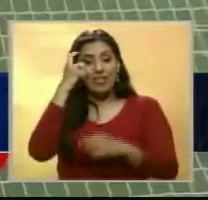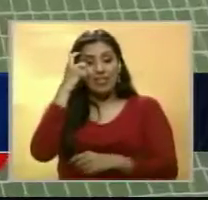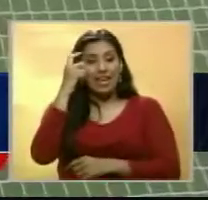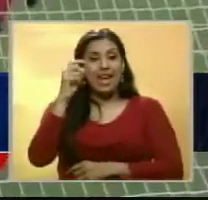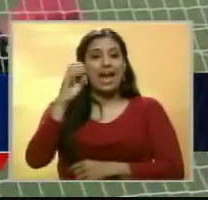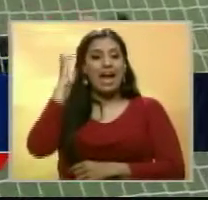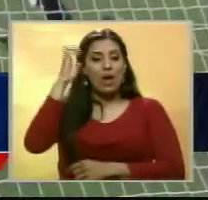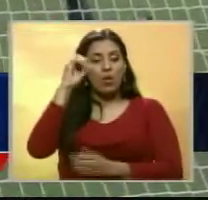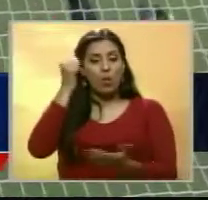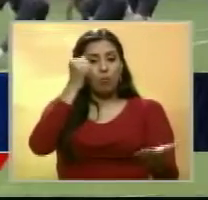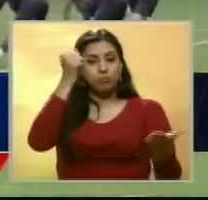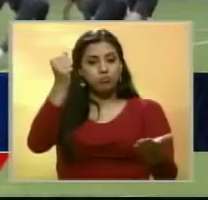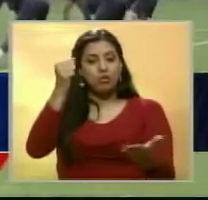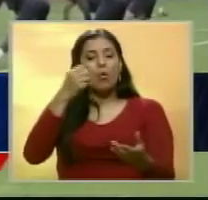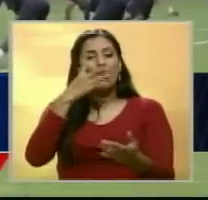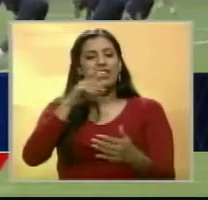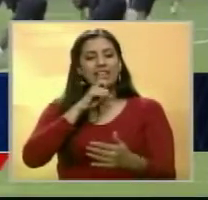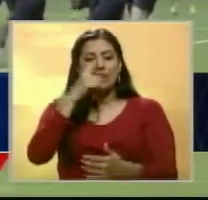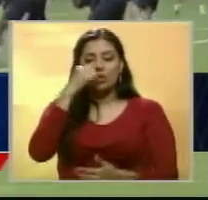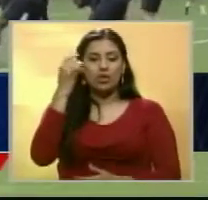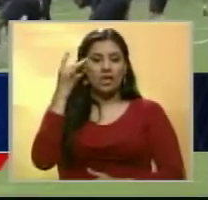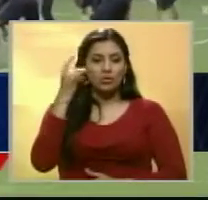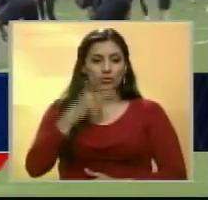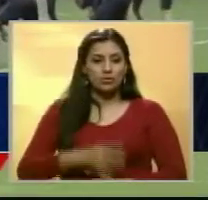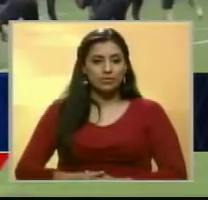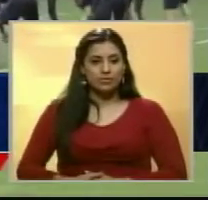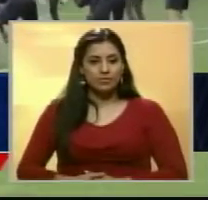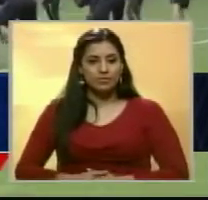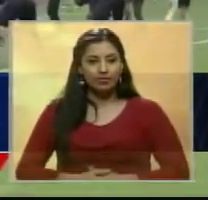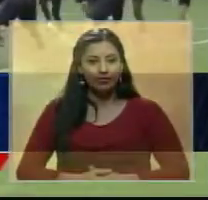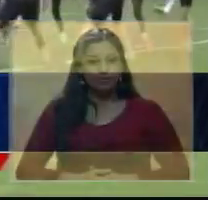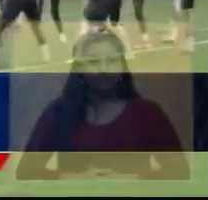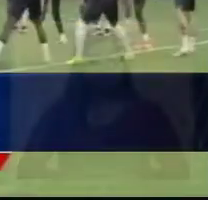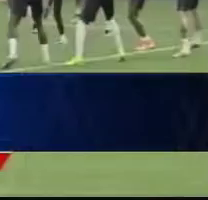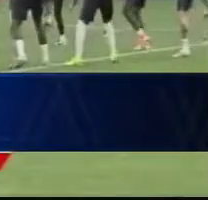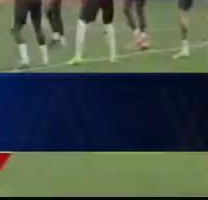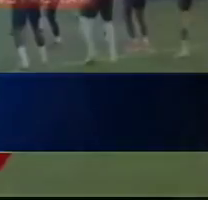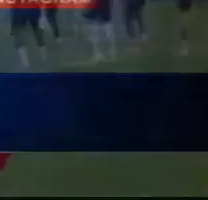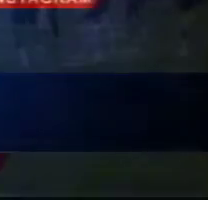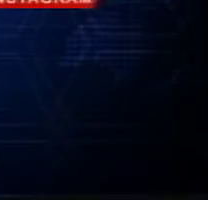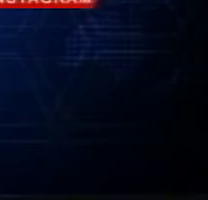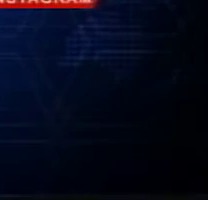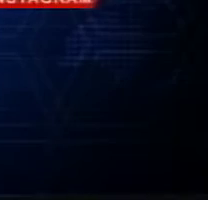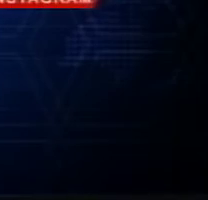la Eurocopa. En breve los detalles con Tony Cittadino.